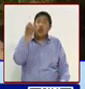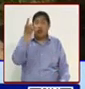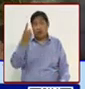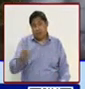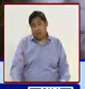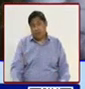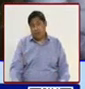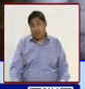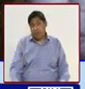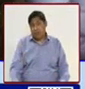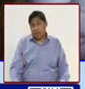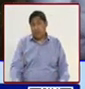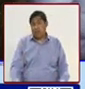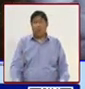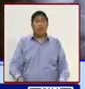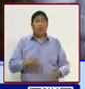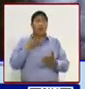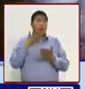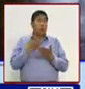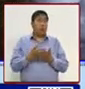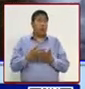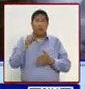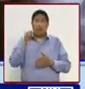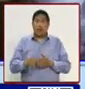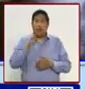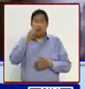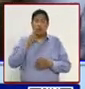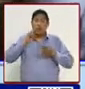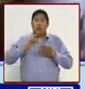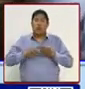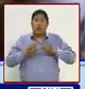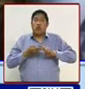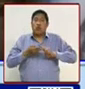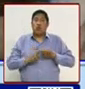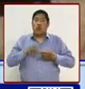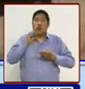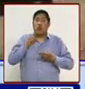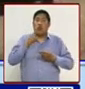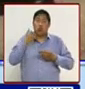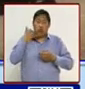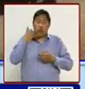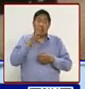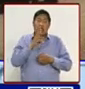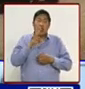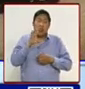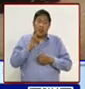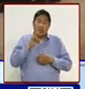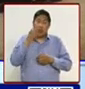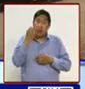79 14 60 11. Bueno, ahí está, es uno de los números, pero usted también se puede contactar al